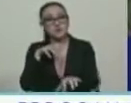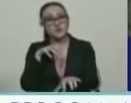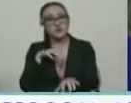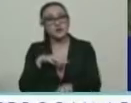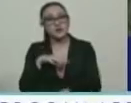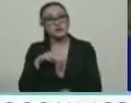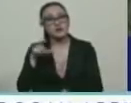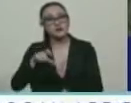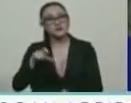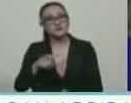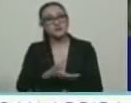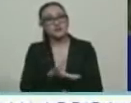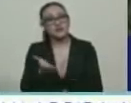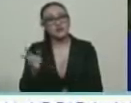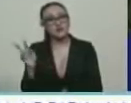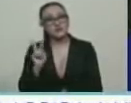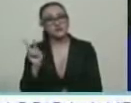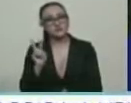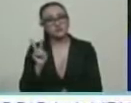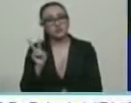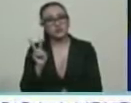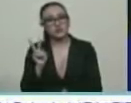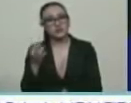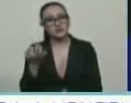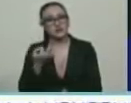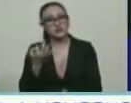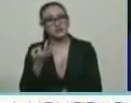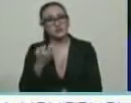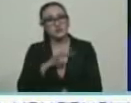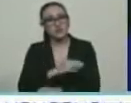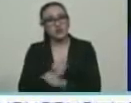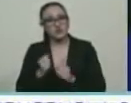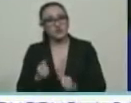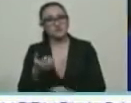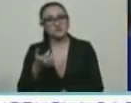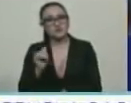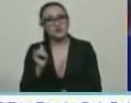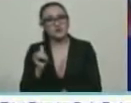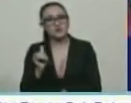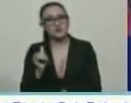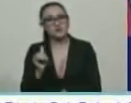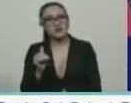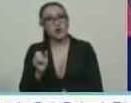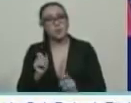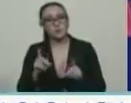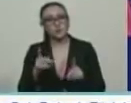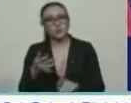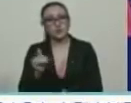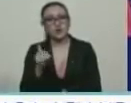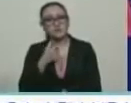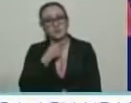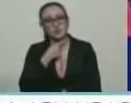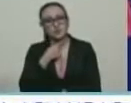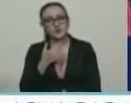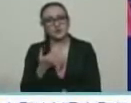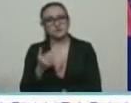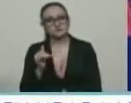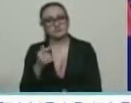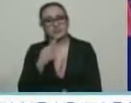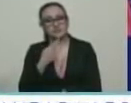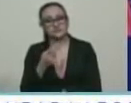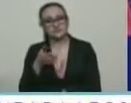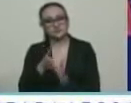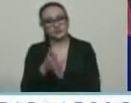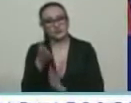las necesidades de Venezuela. Tenemos esta fuerza, tenemos esta oportunidad. Me gustaría subrayar este